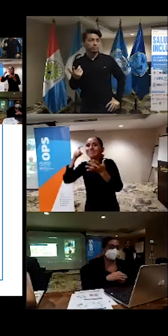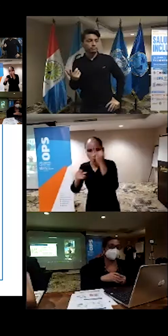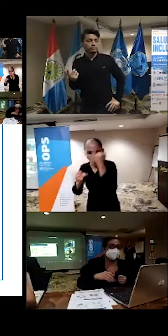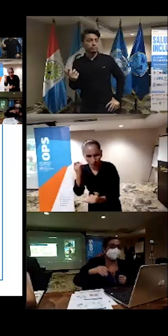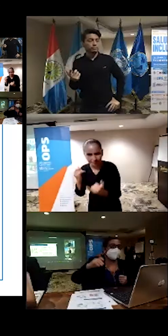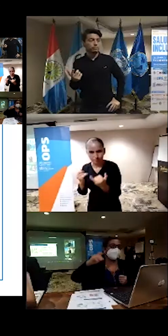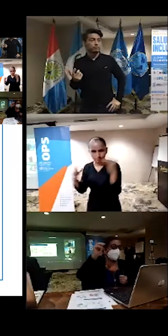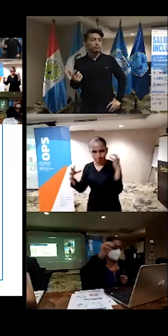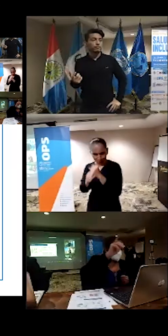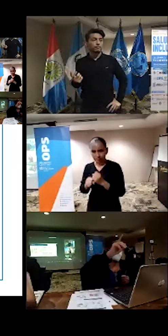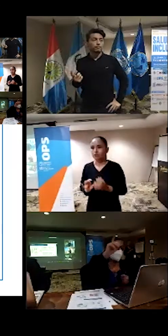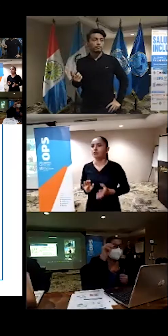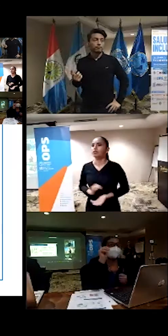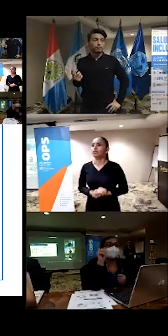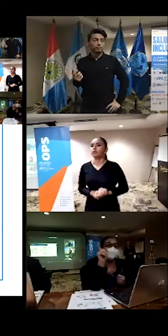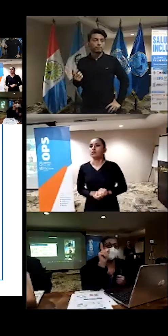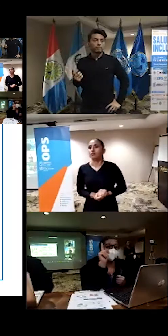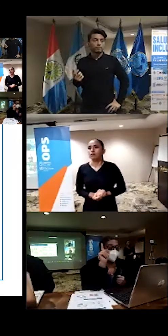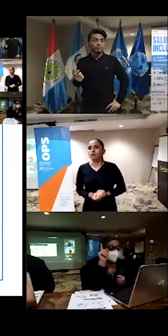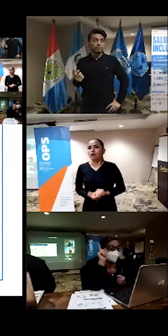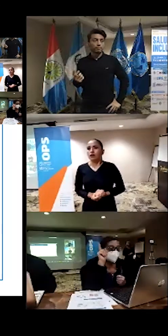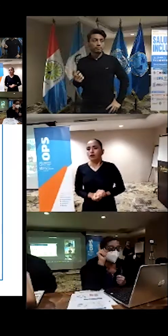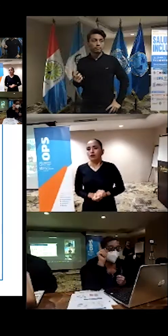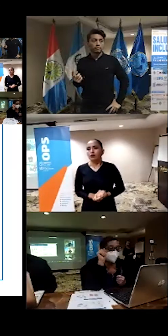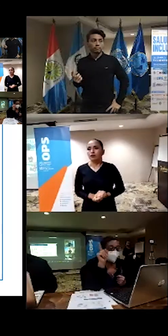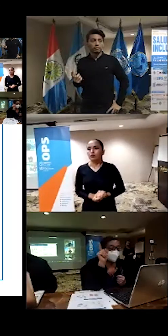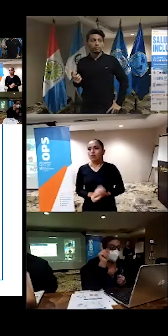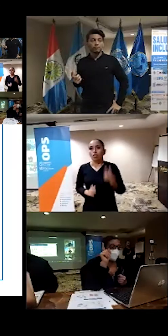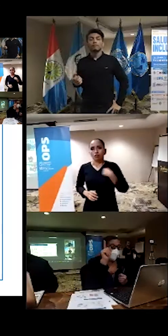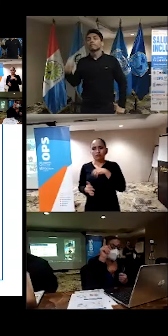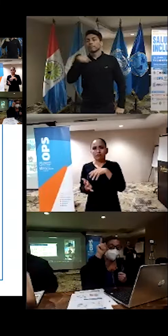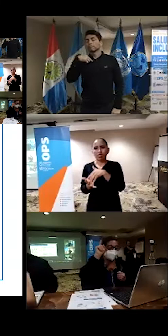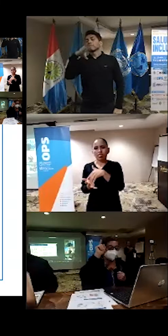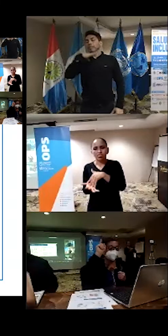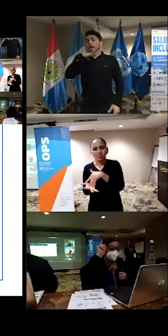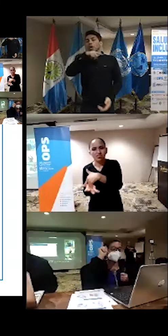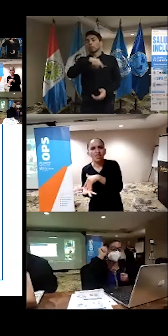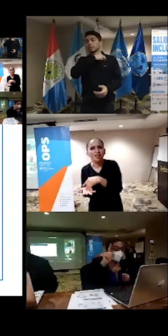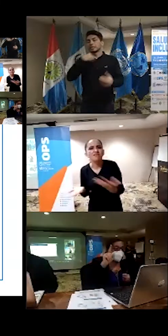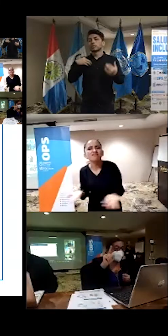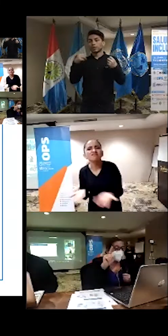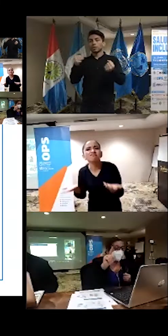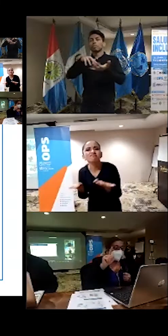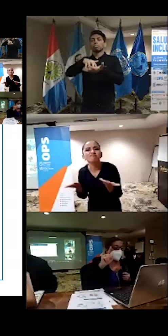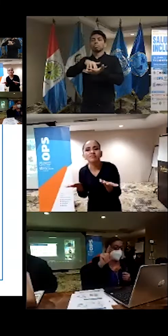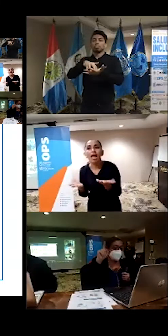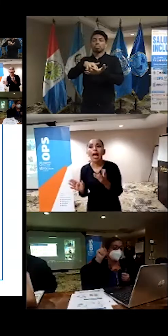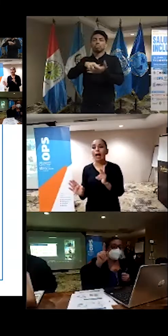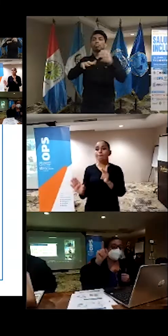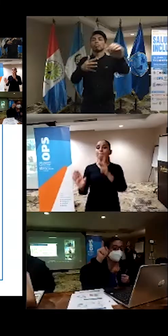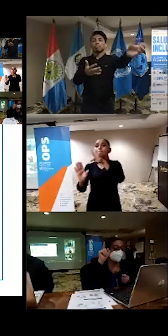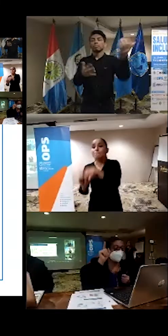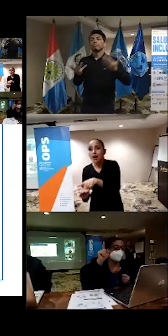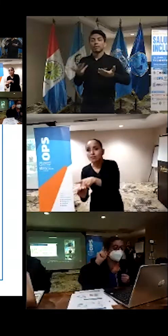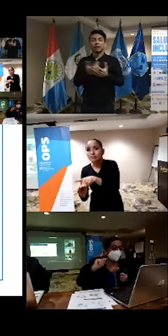concluir. Que realmente teníamos una debilidad en la participación, en la emisión